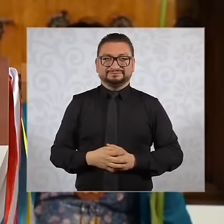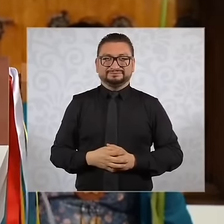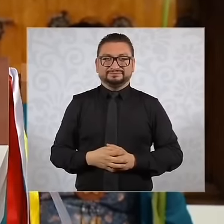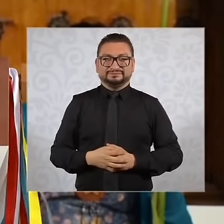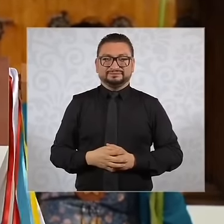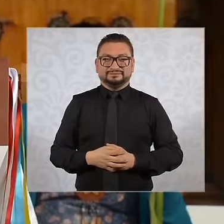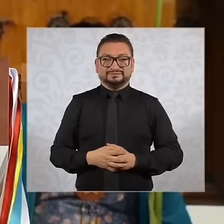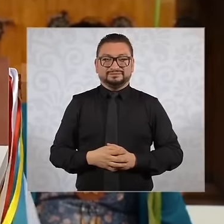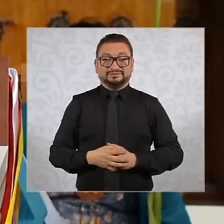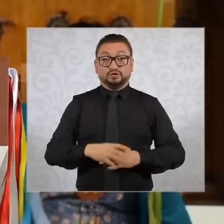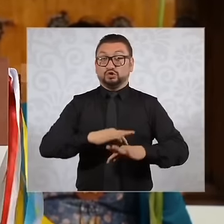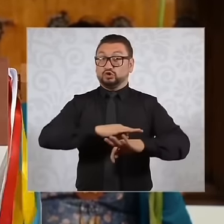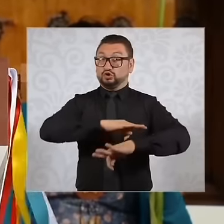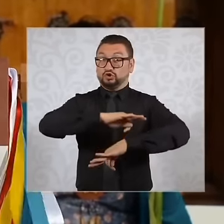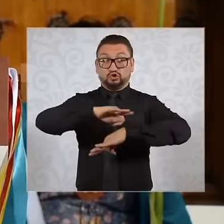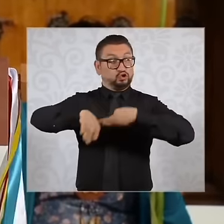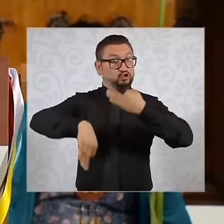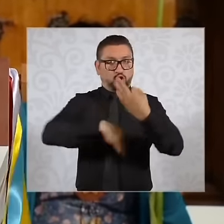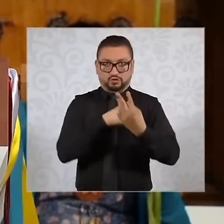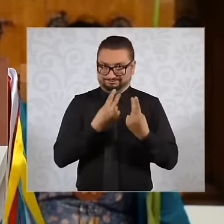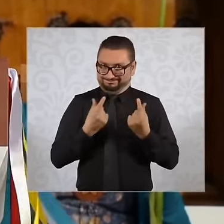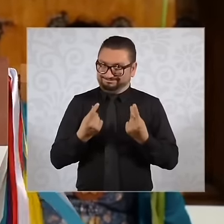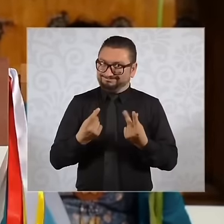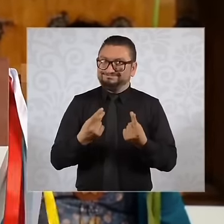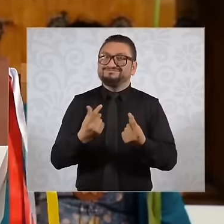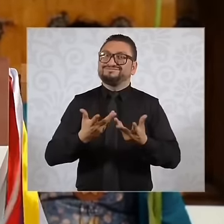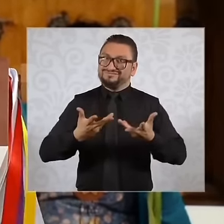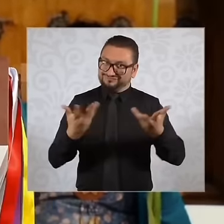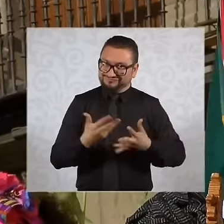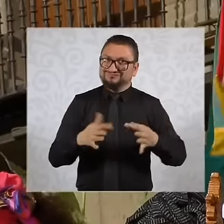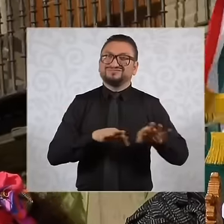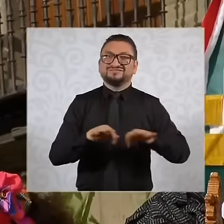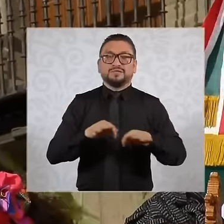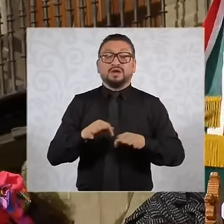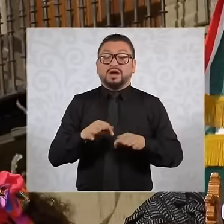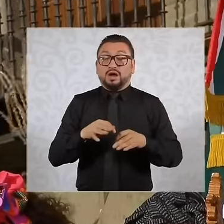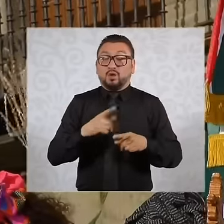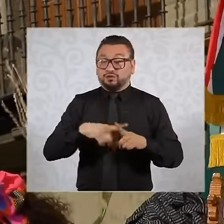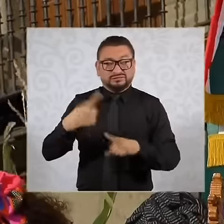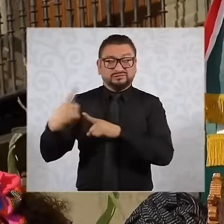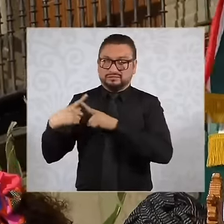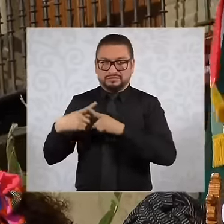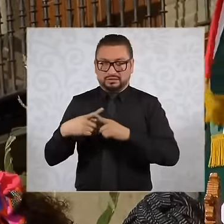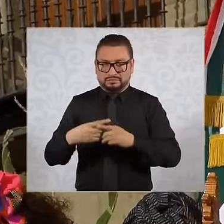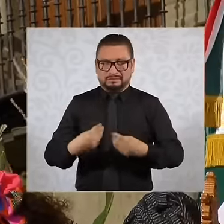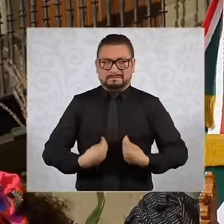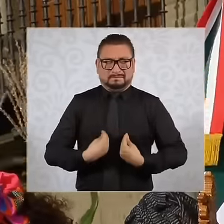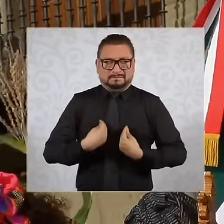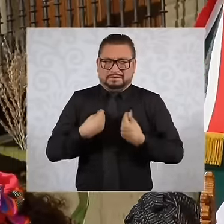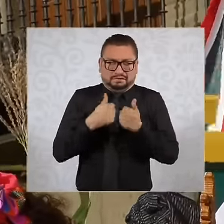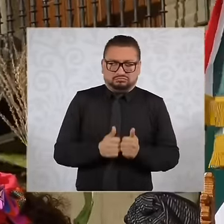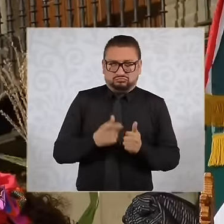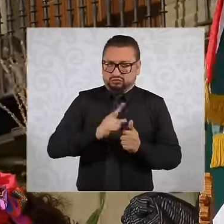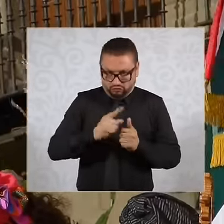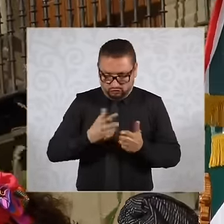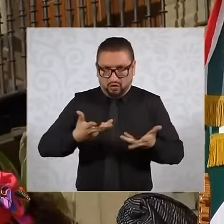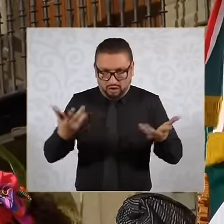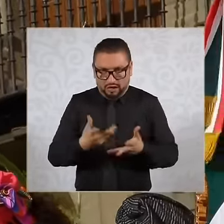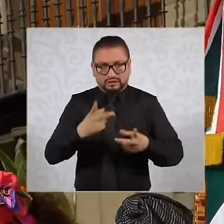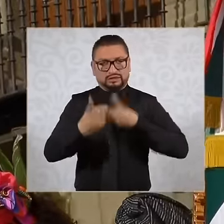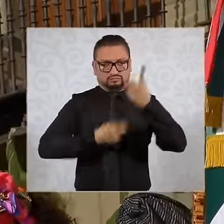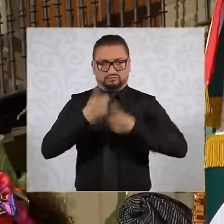Todos a ponernos la pila y a terminar con la vida sedentaria. Apoyaremos el deporte